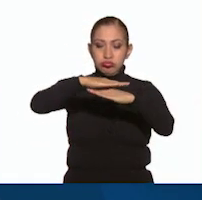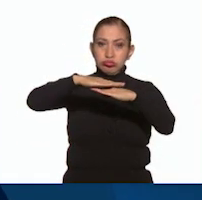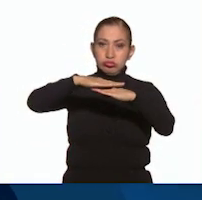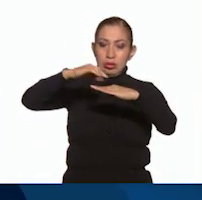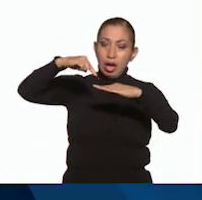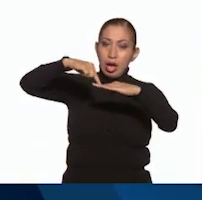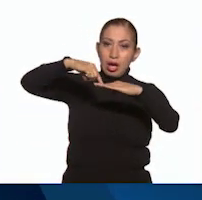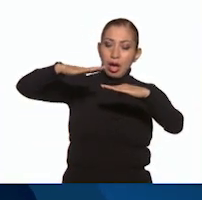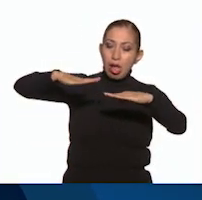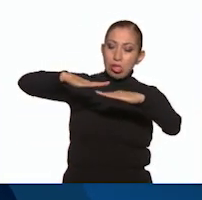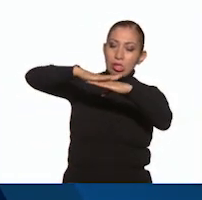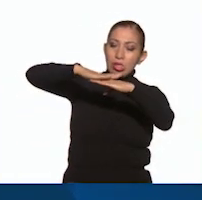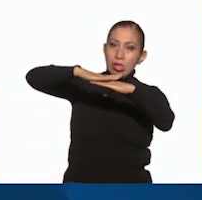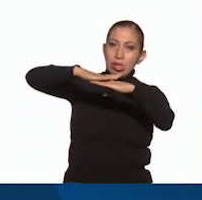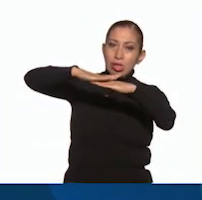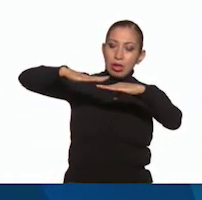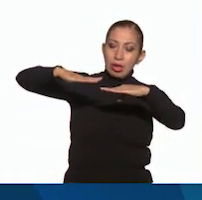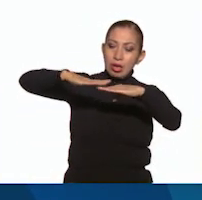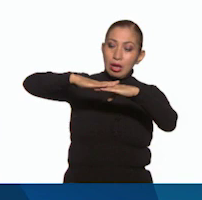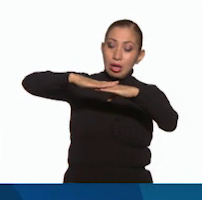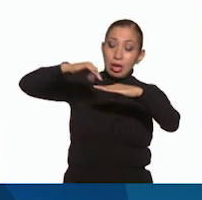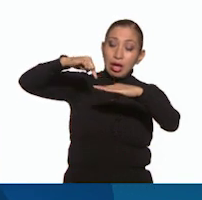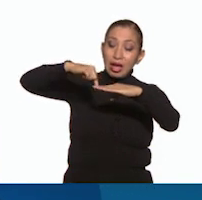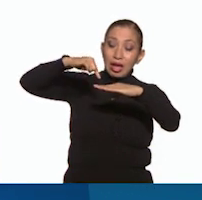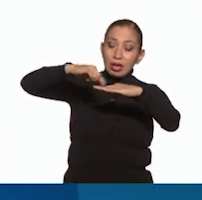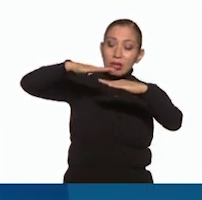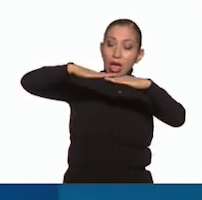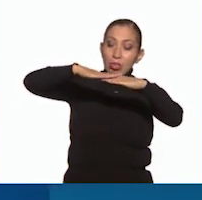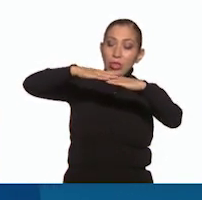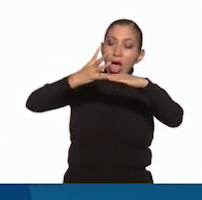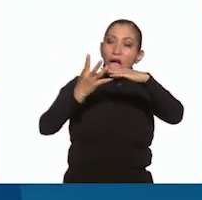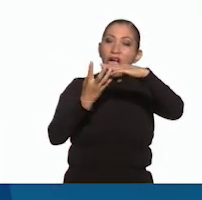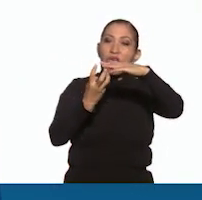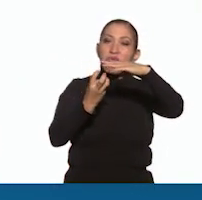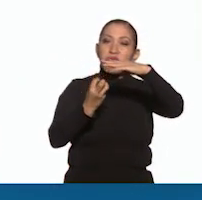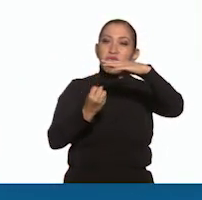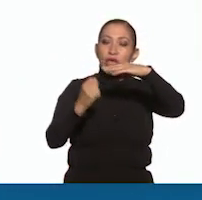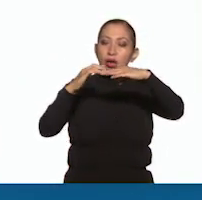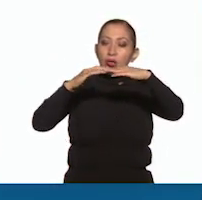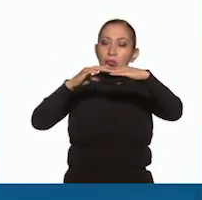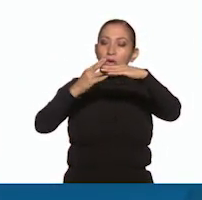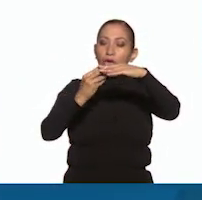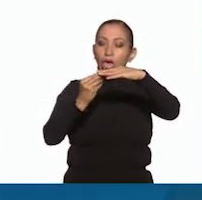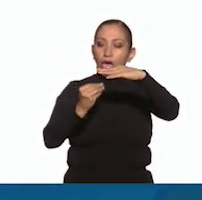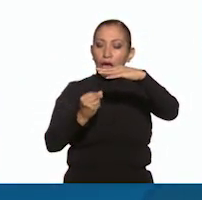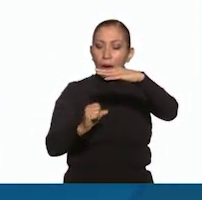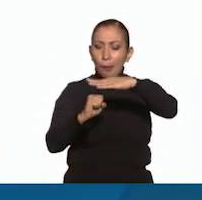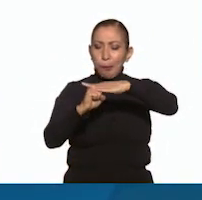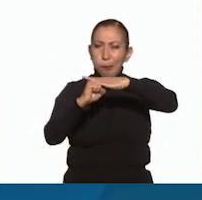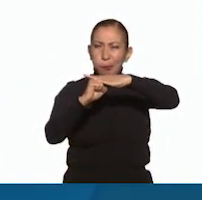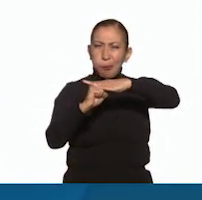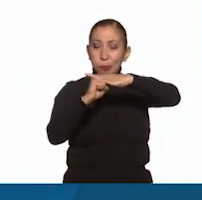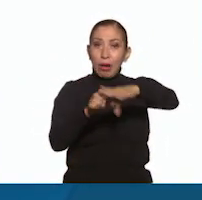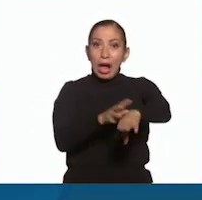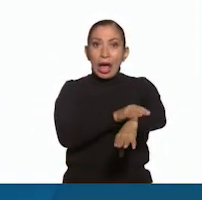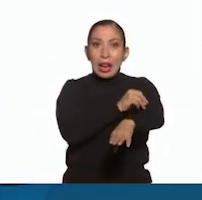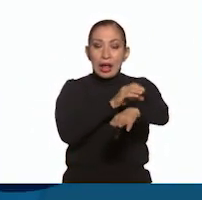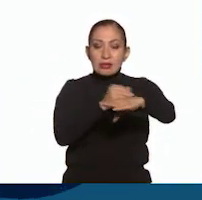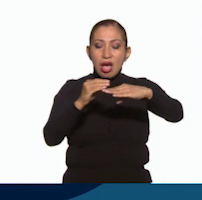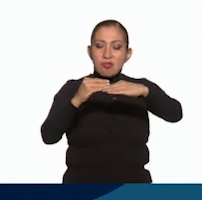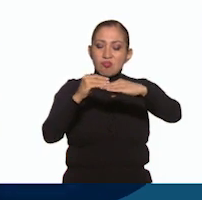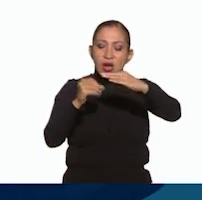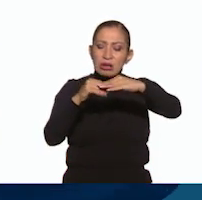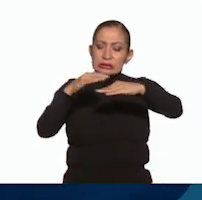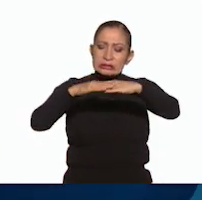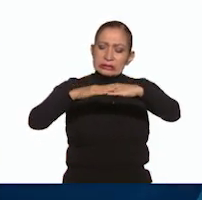por debajo de la otra y esta, al meterse, se funden en el magma. Al fundirse en el magma genera mucha presión, mucha energía y necesita